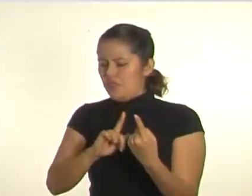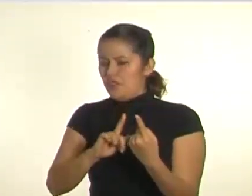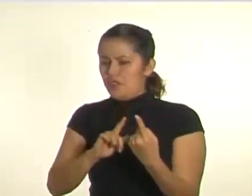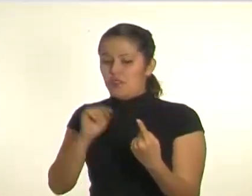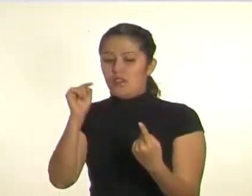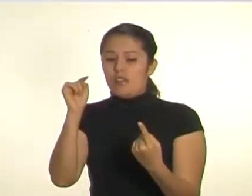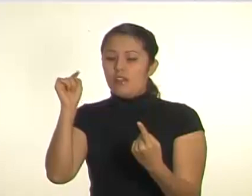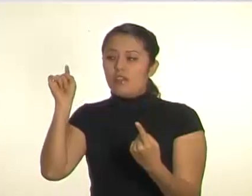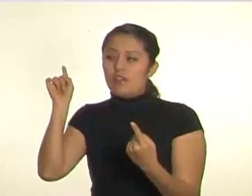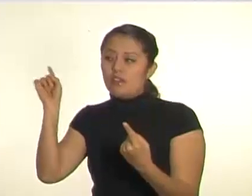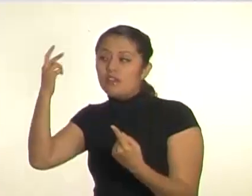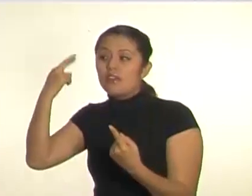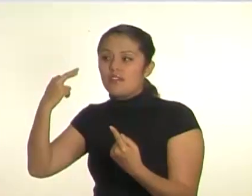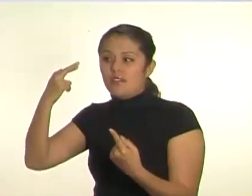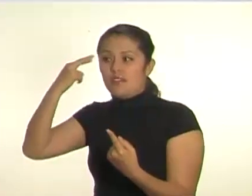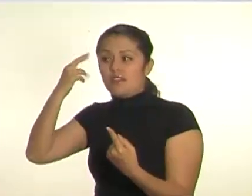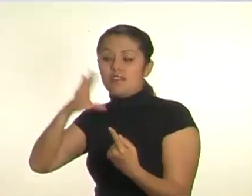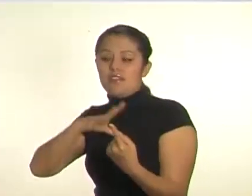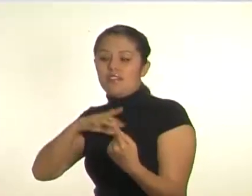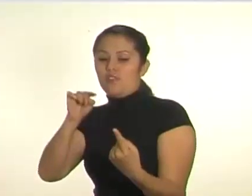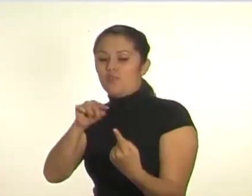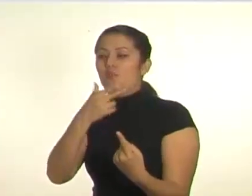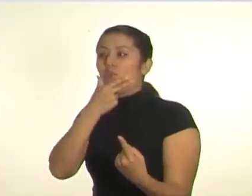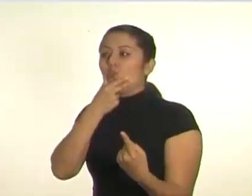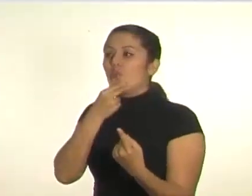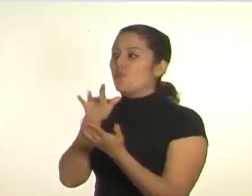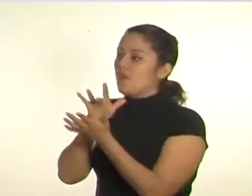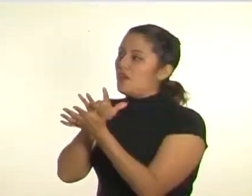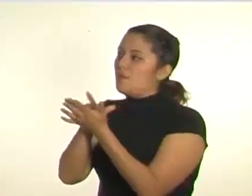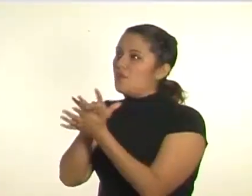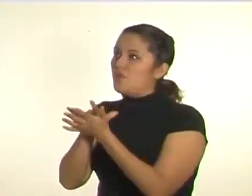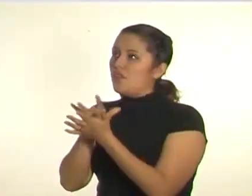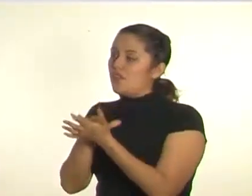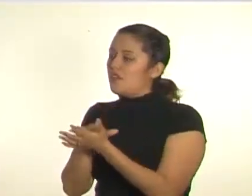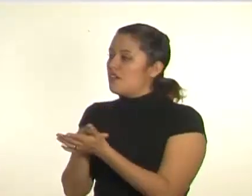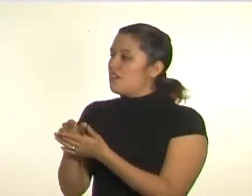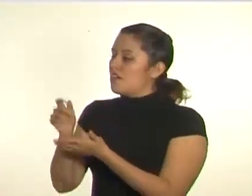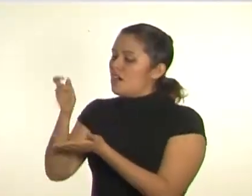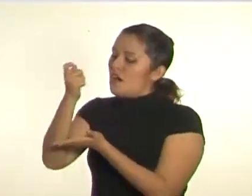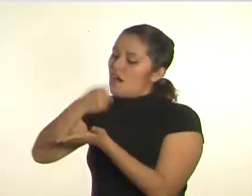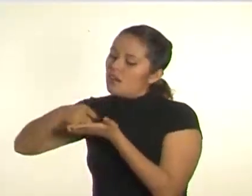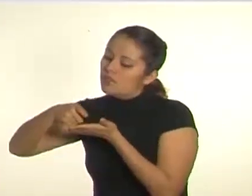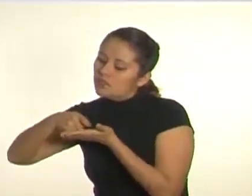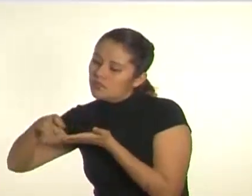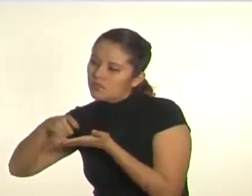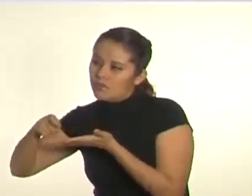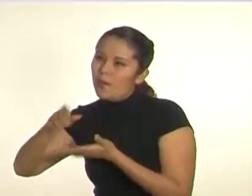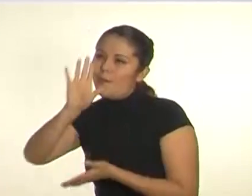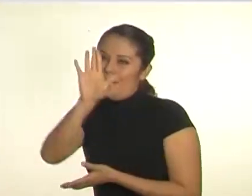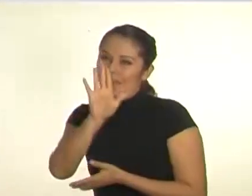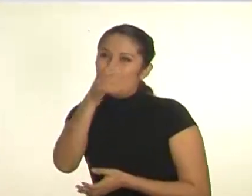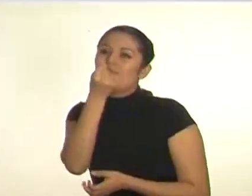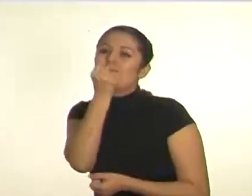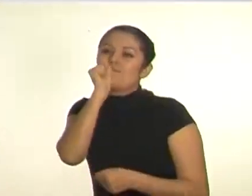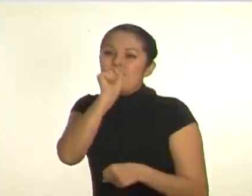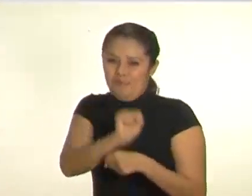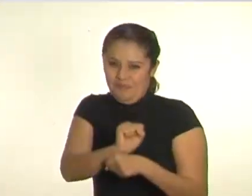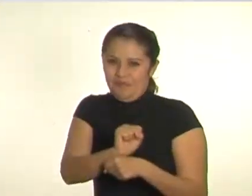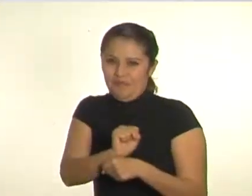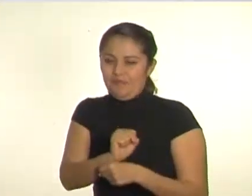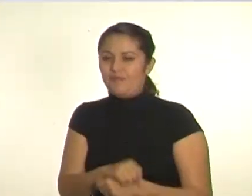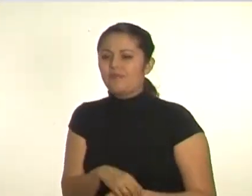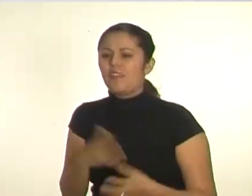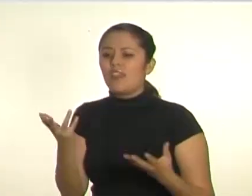rey contaba con un escribano. Este escribano era una persona que